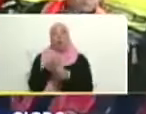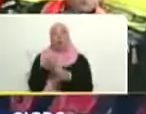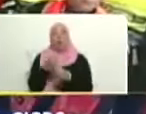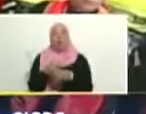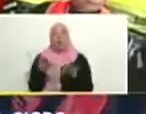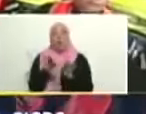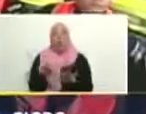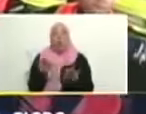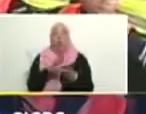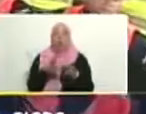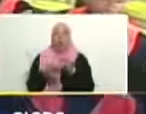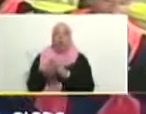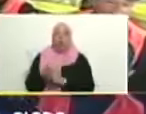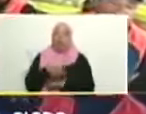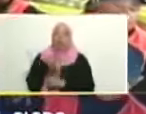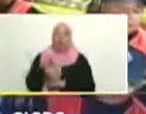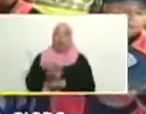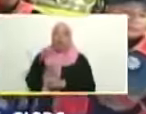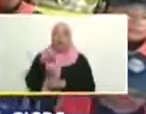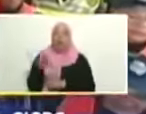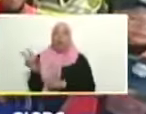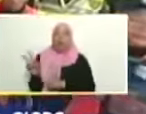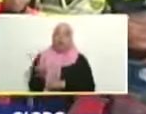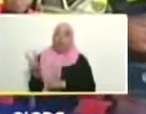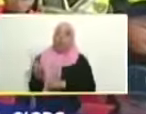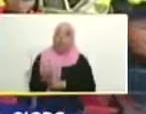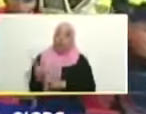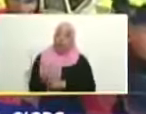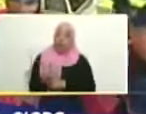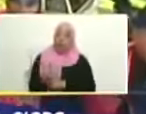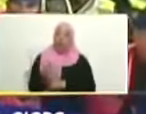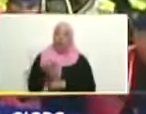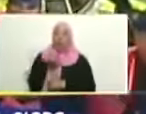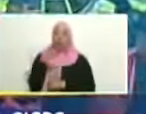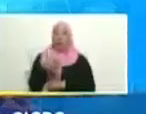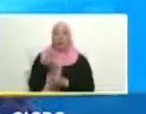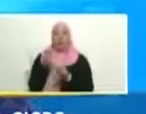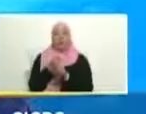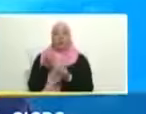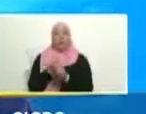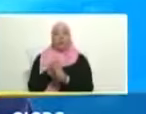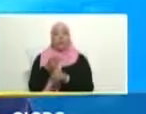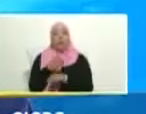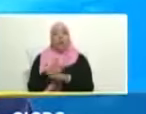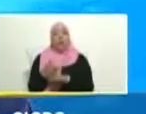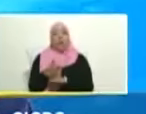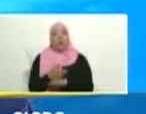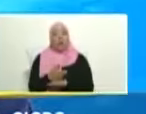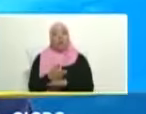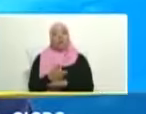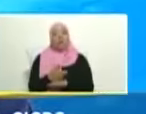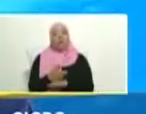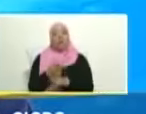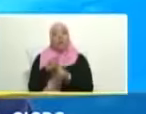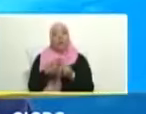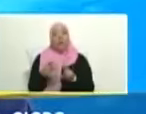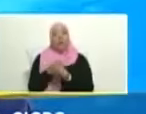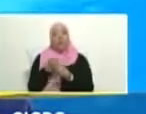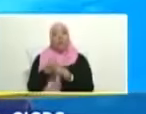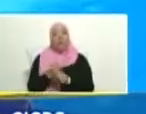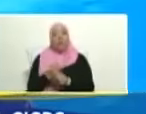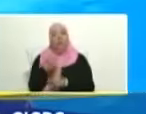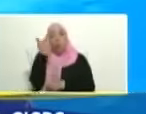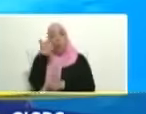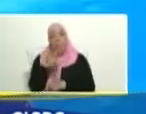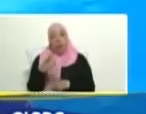ciudadana que se convierte en la política del Estado venezolano y en la política de gobierno, pero que nos